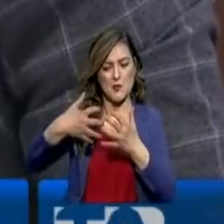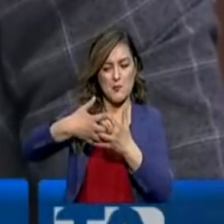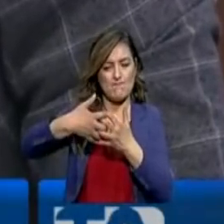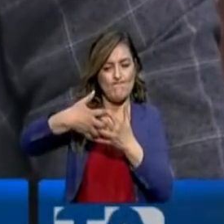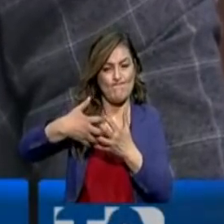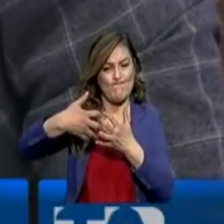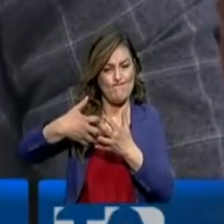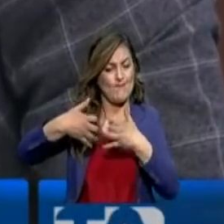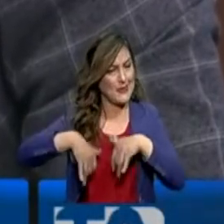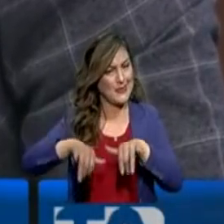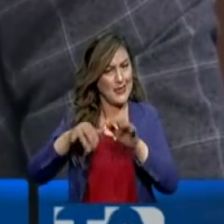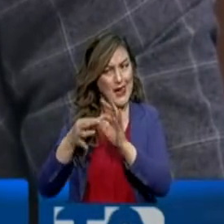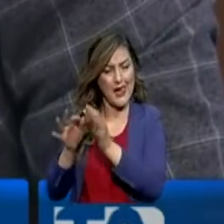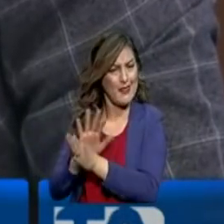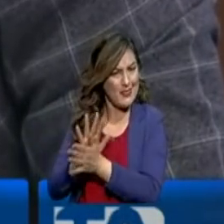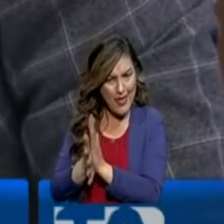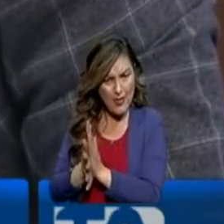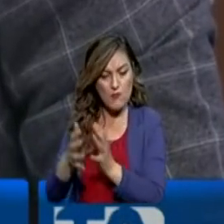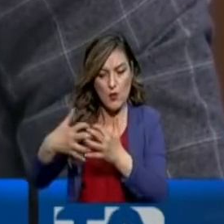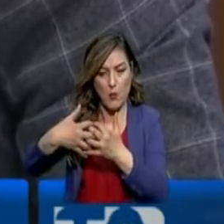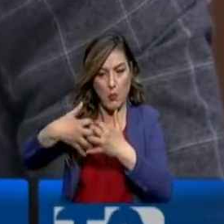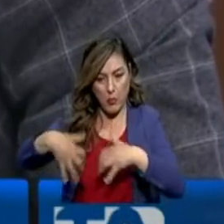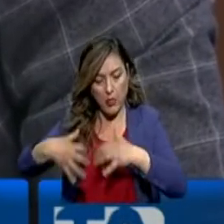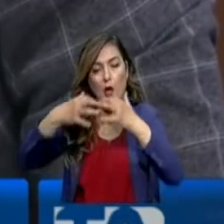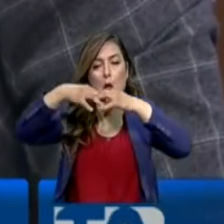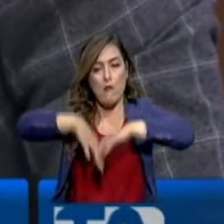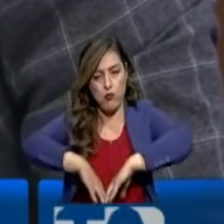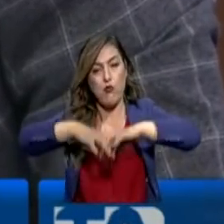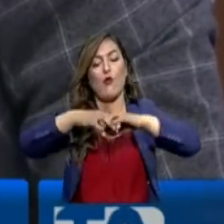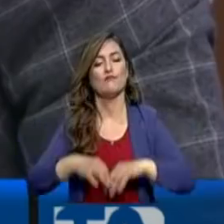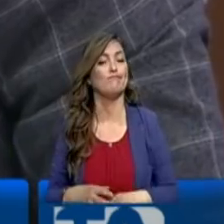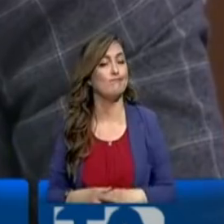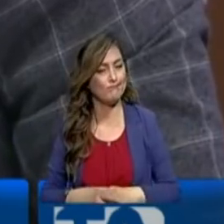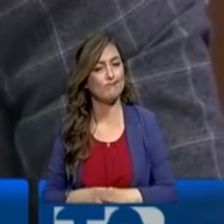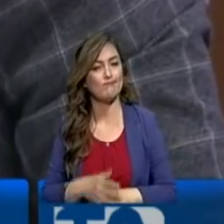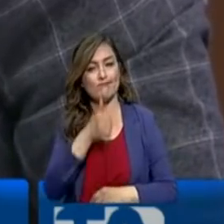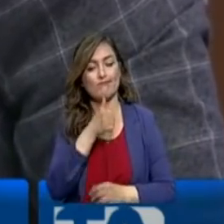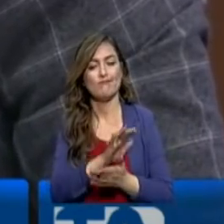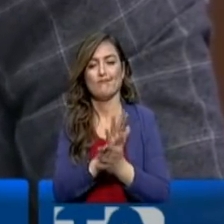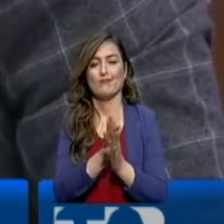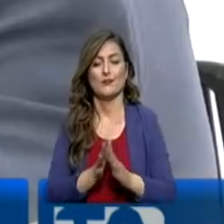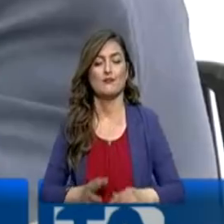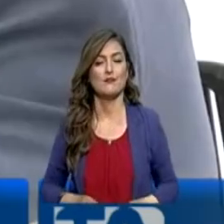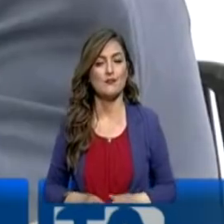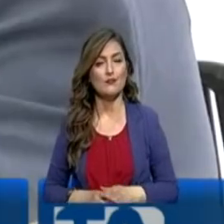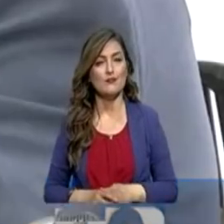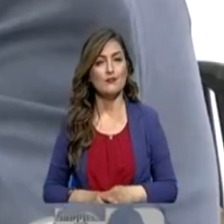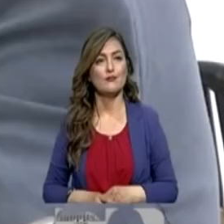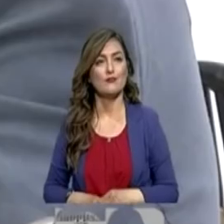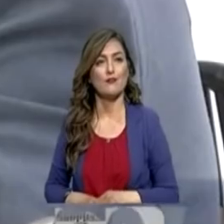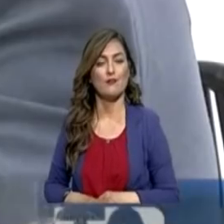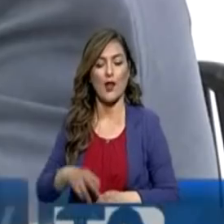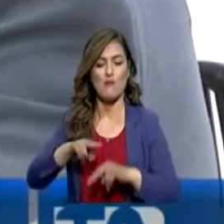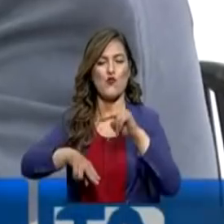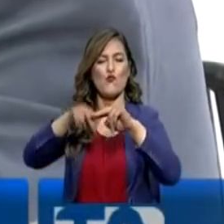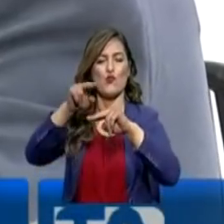a llegar un momento de colapso, porque la estructura no va a aguantar, la estructura interna no va a soportar, no va a tener un soporte. Es un acero